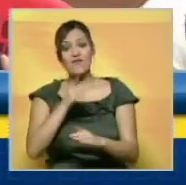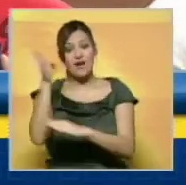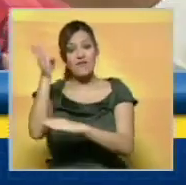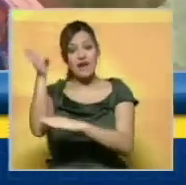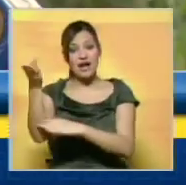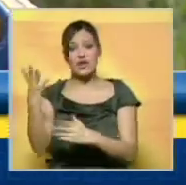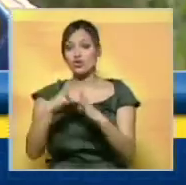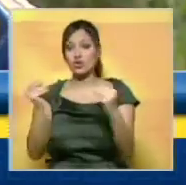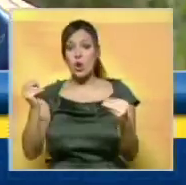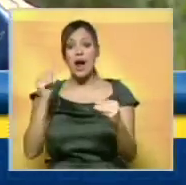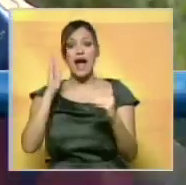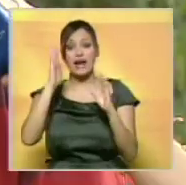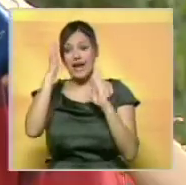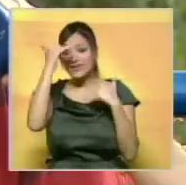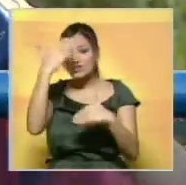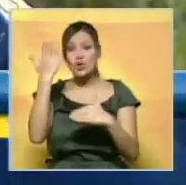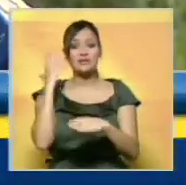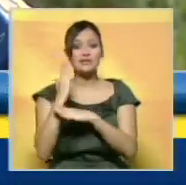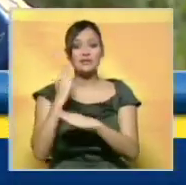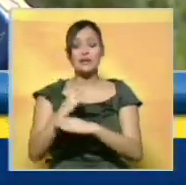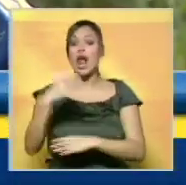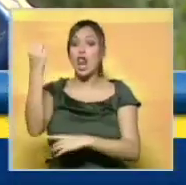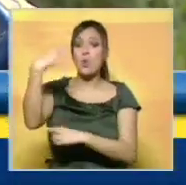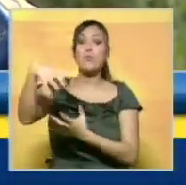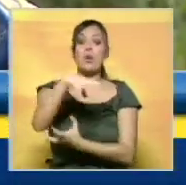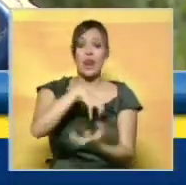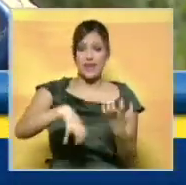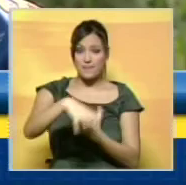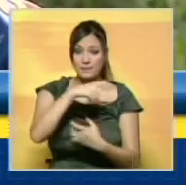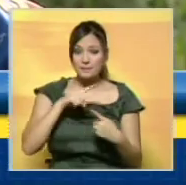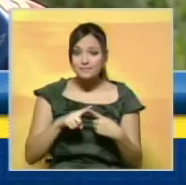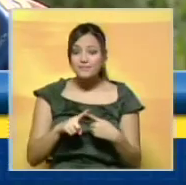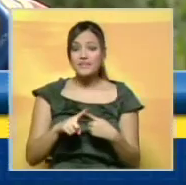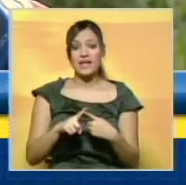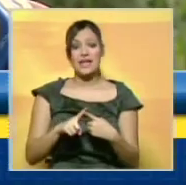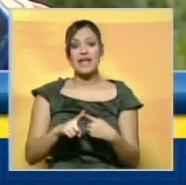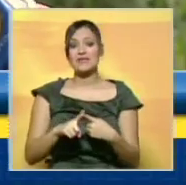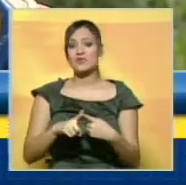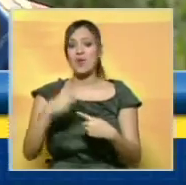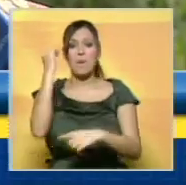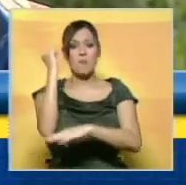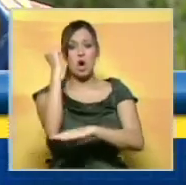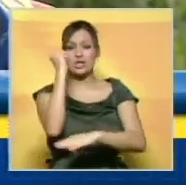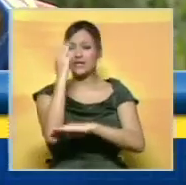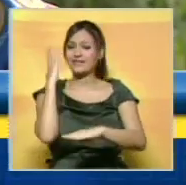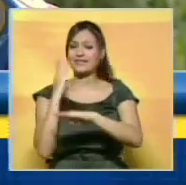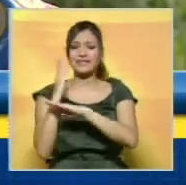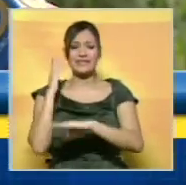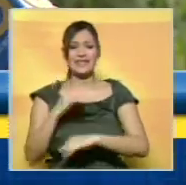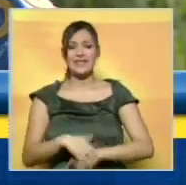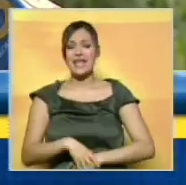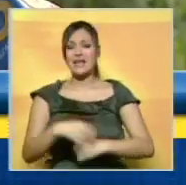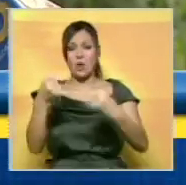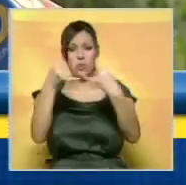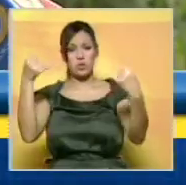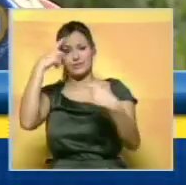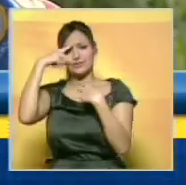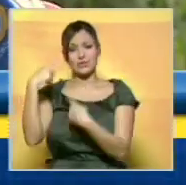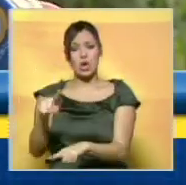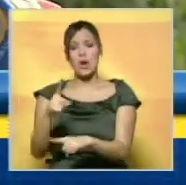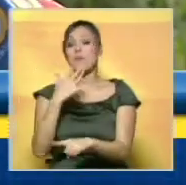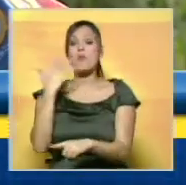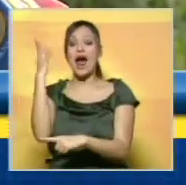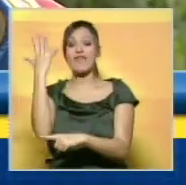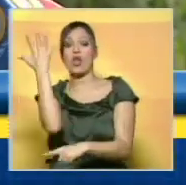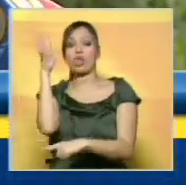eso colapsa. Tenemos falla eléctrica. Los postes están obstruidos, las guayas están totalmente abandonadas. Cada vez que cae un